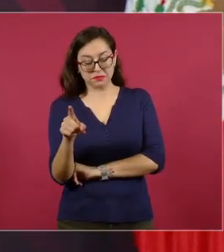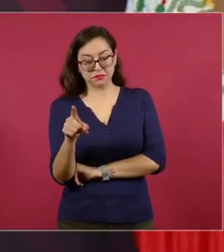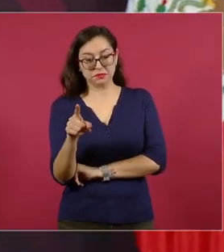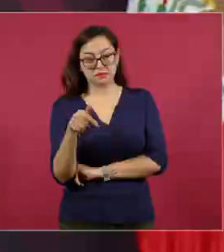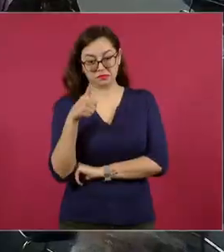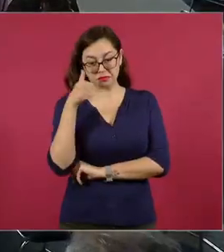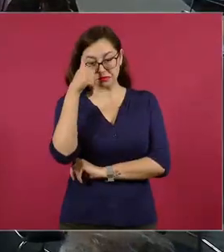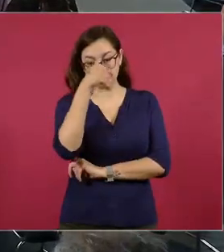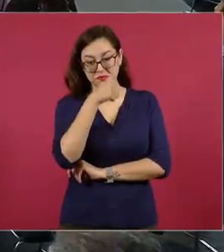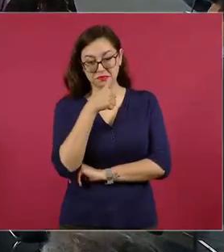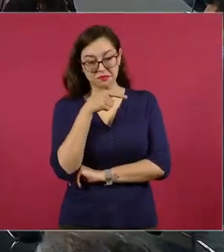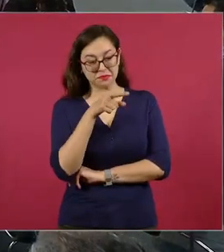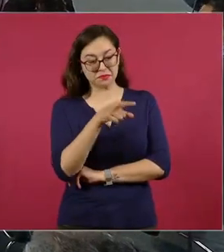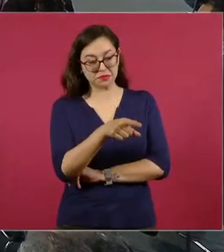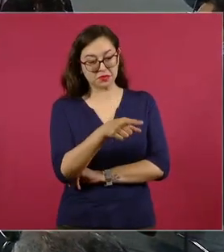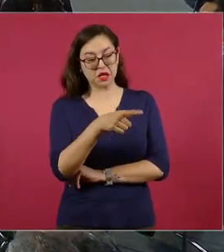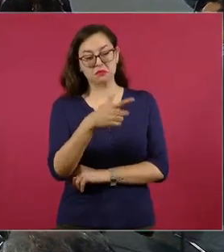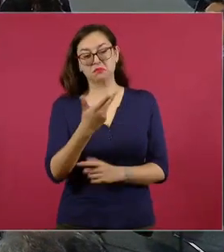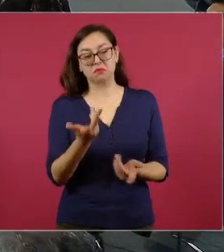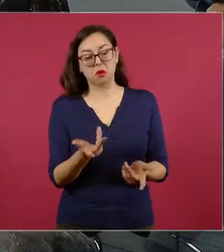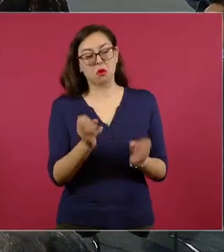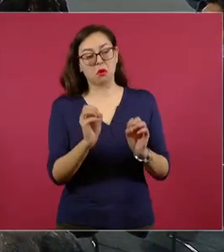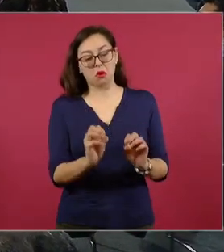se pasaban mucho tiempo meditando,